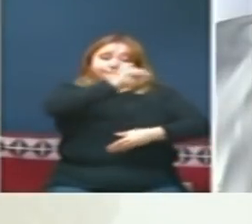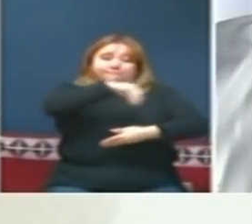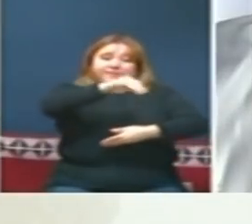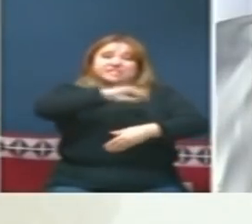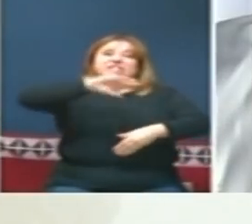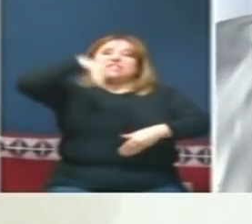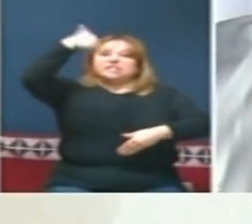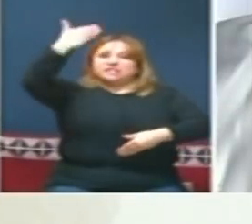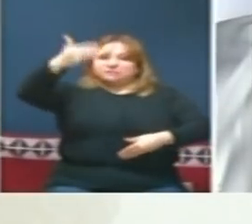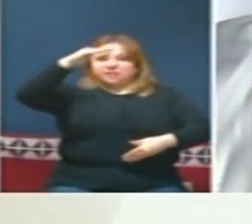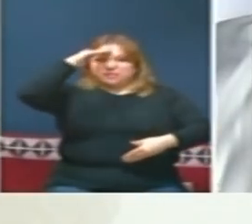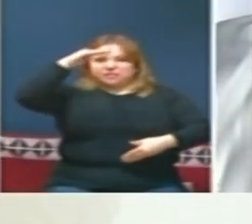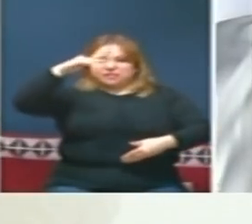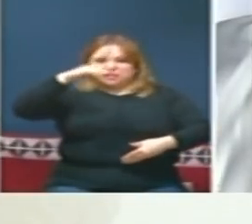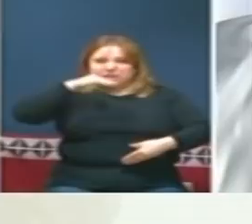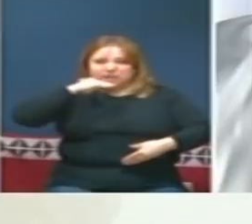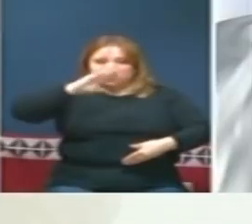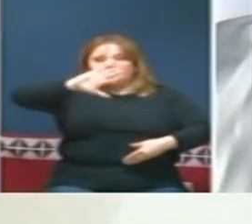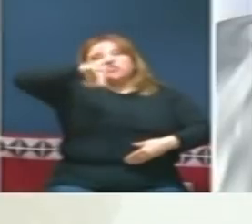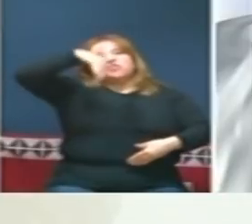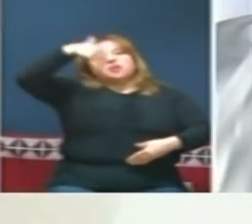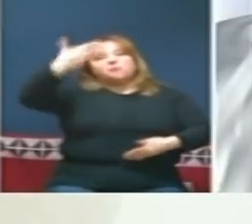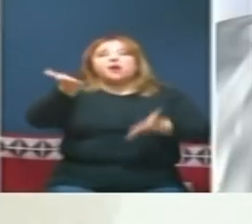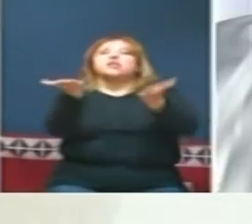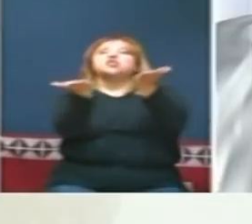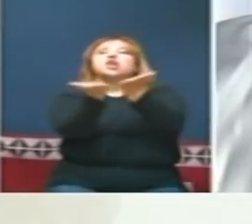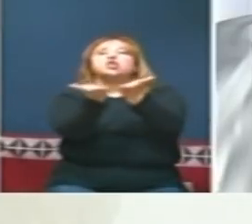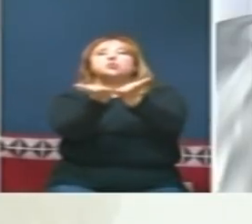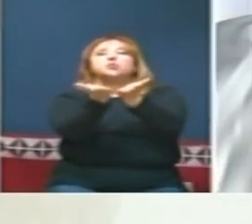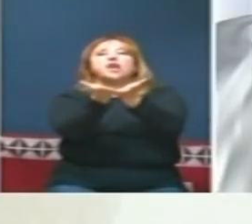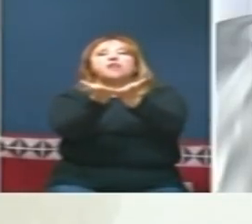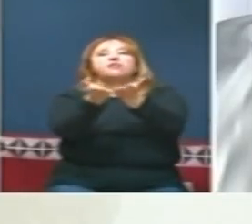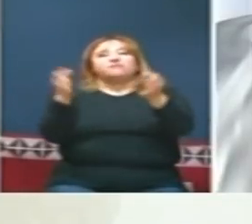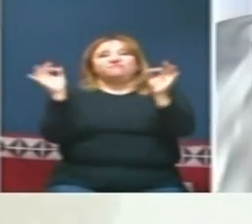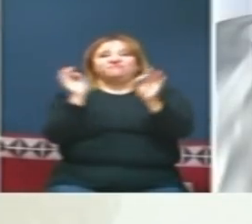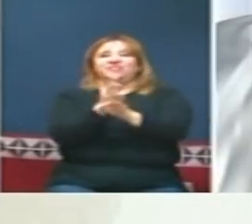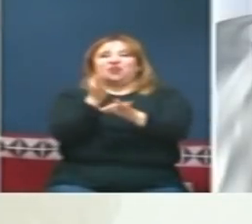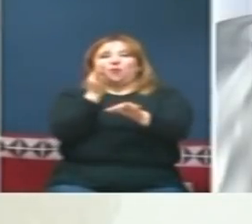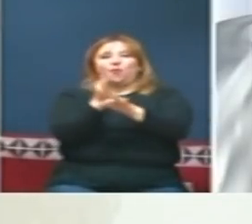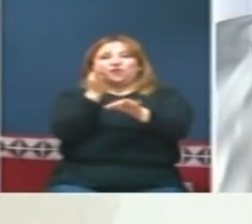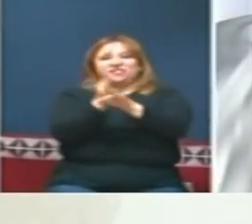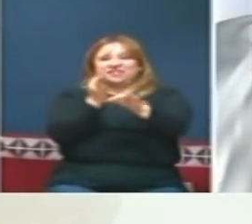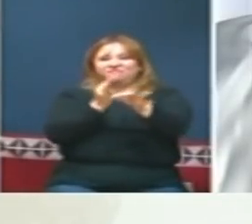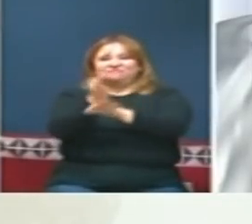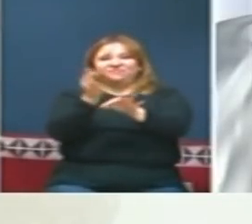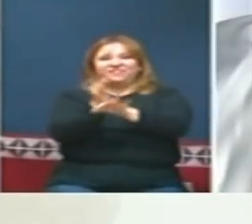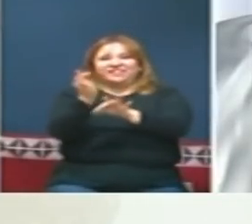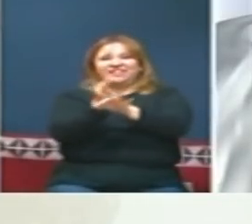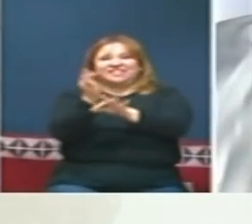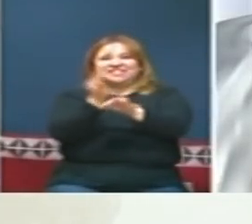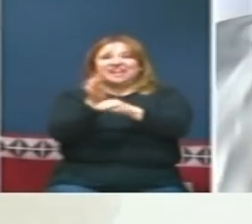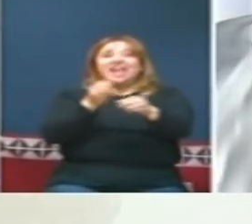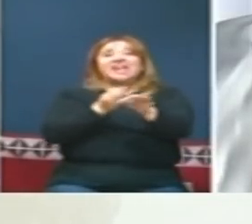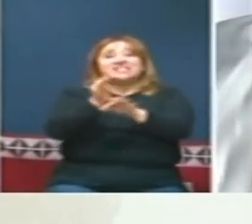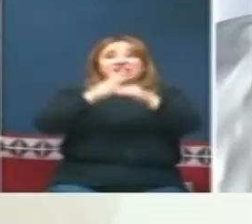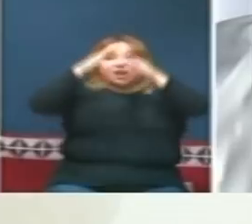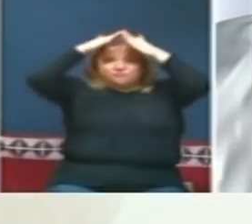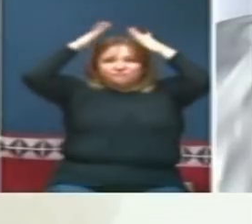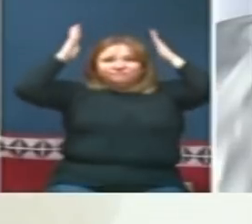siguiente. Después de haber estudiado en un colegio que gestionan unas religiosas,